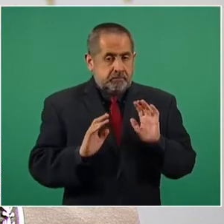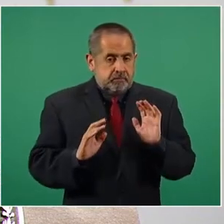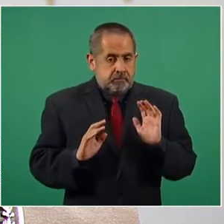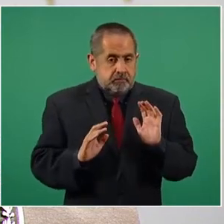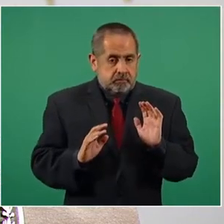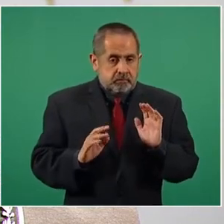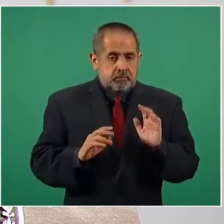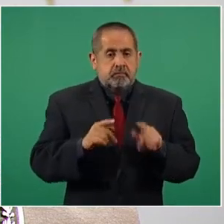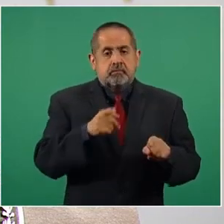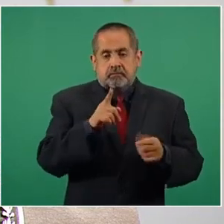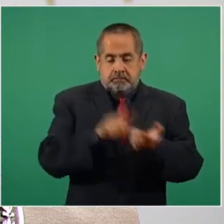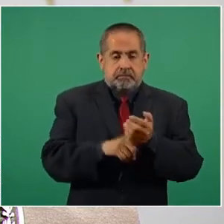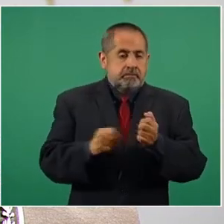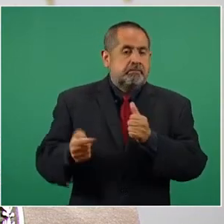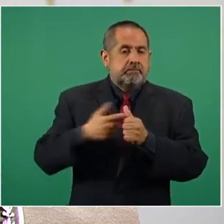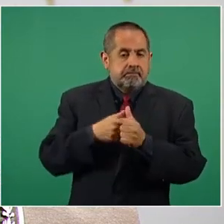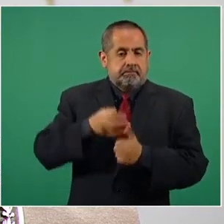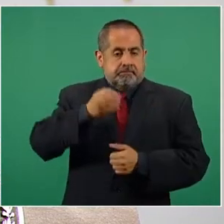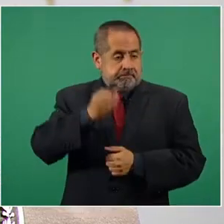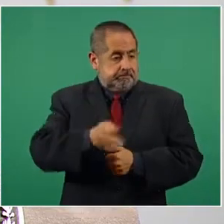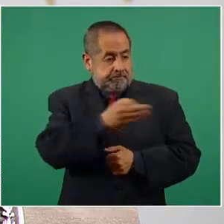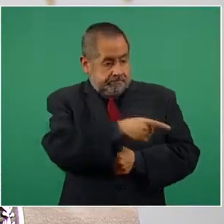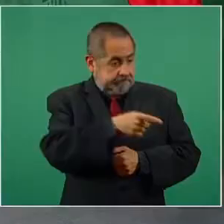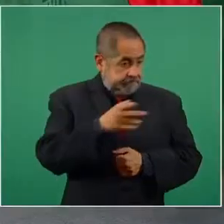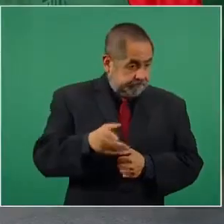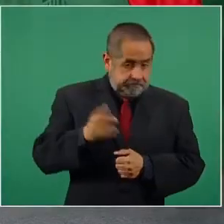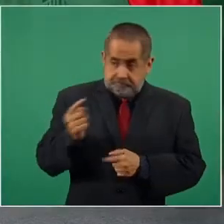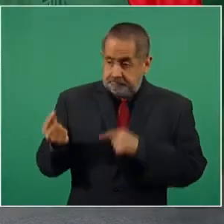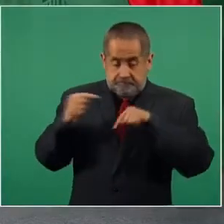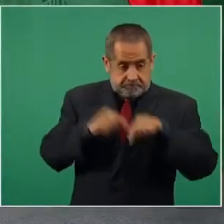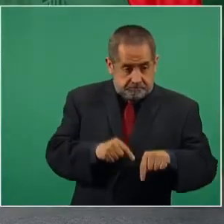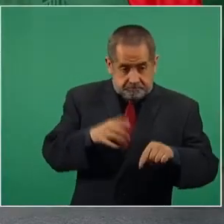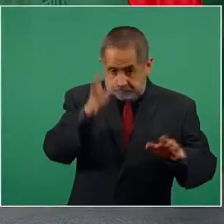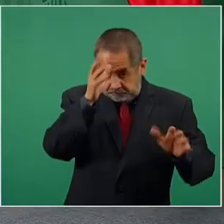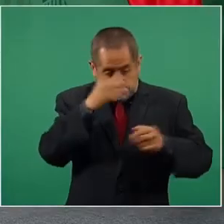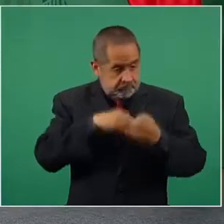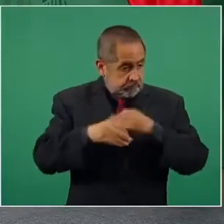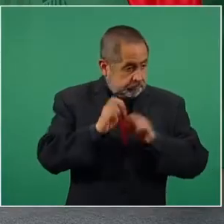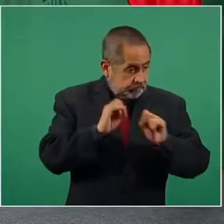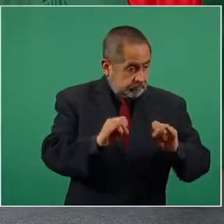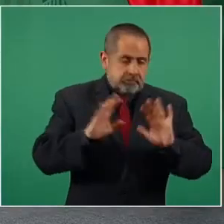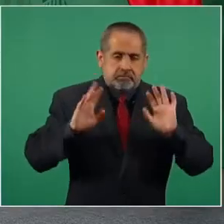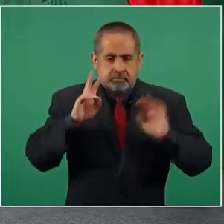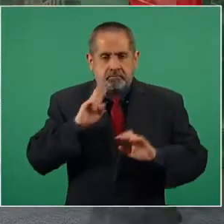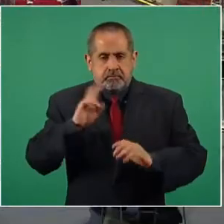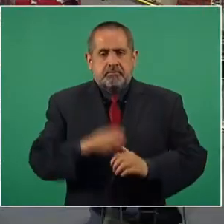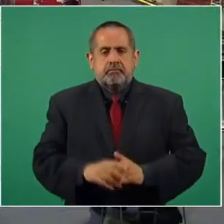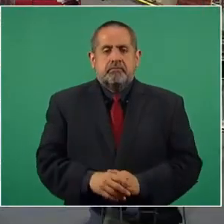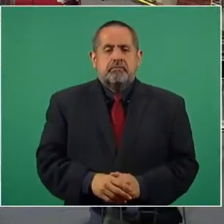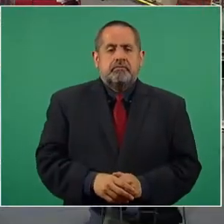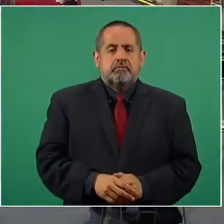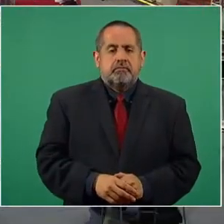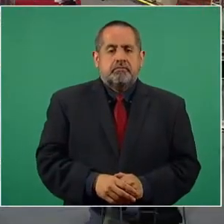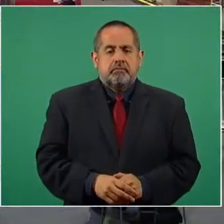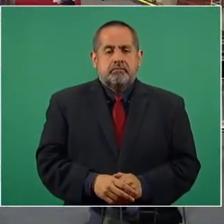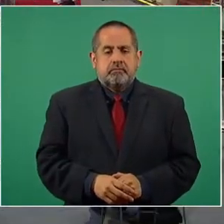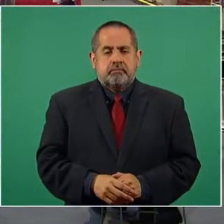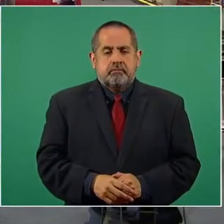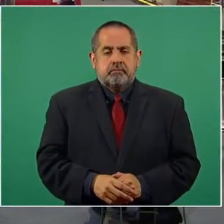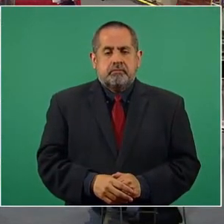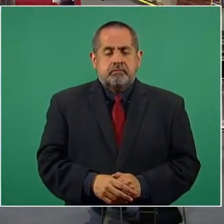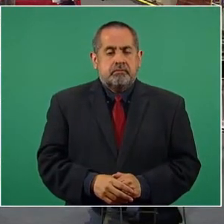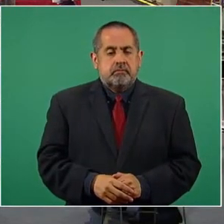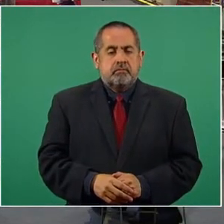si no se acepta y si no es por consenso que se acepte la presencia de la Guardia Nacional. Contralínea pudo entrar a la